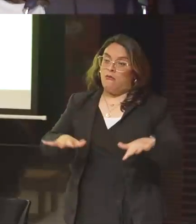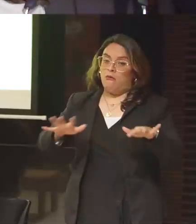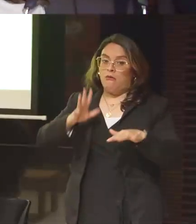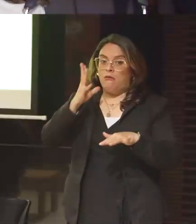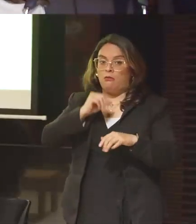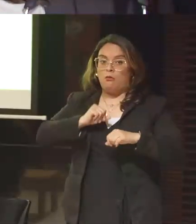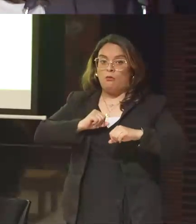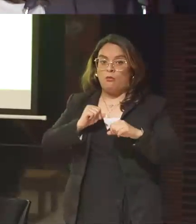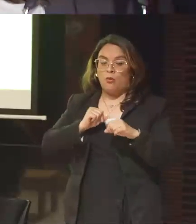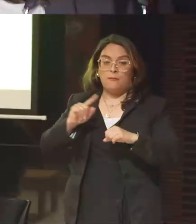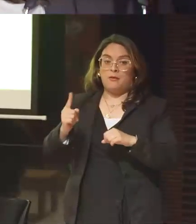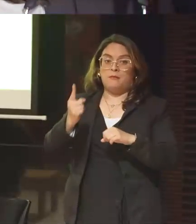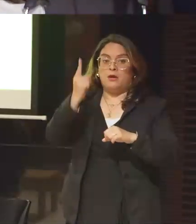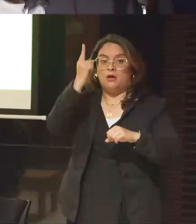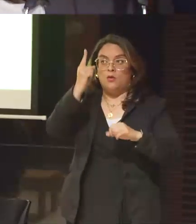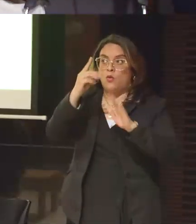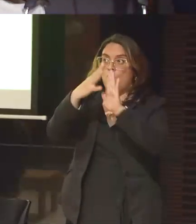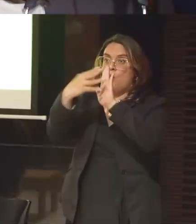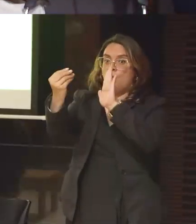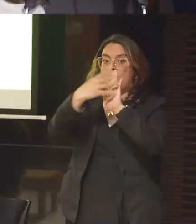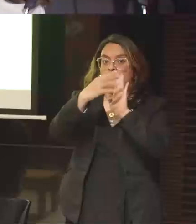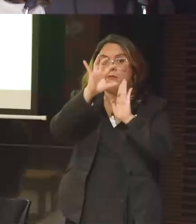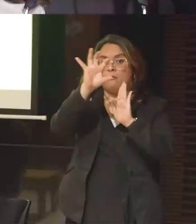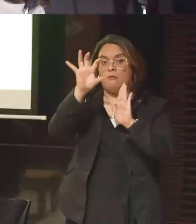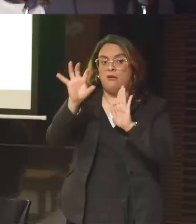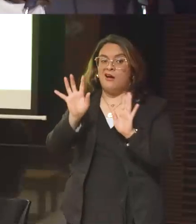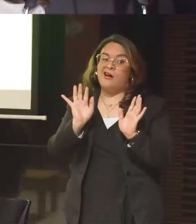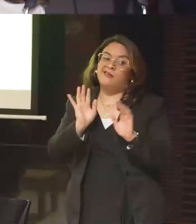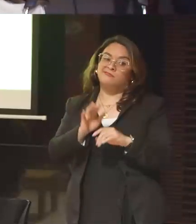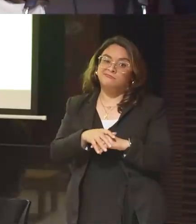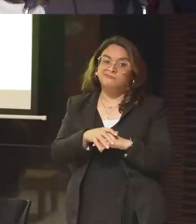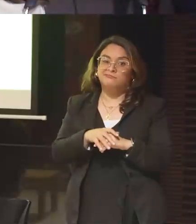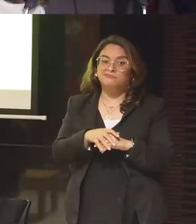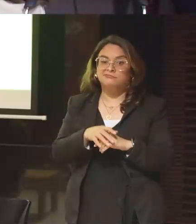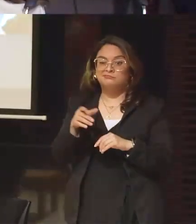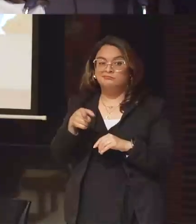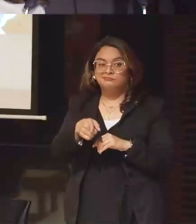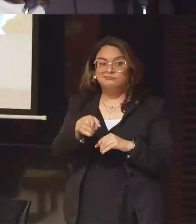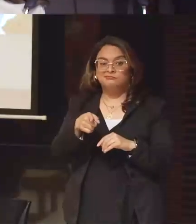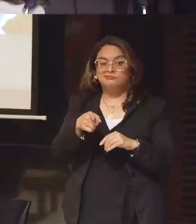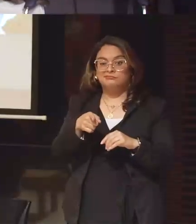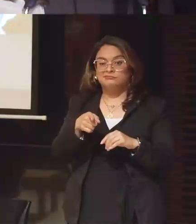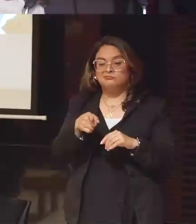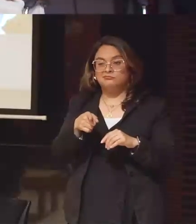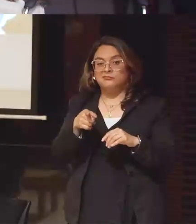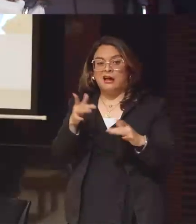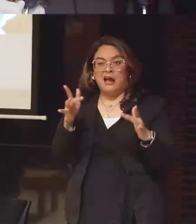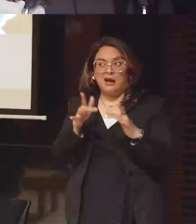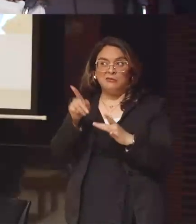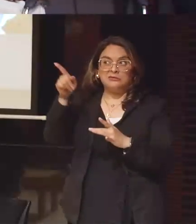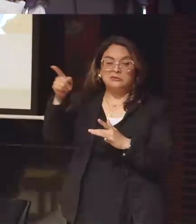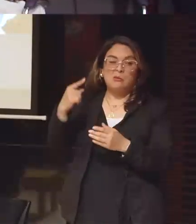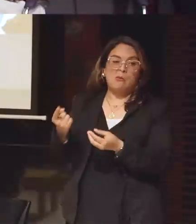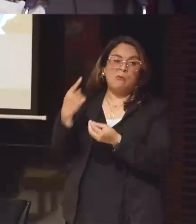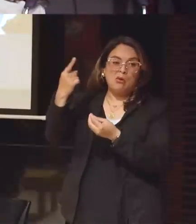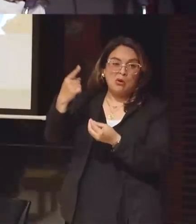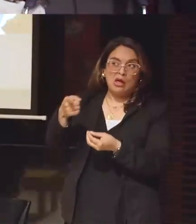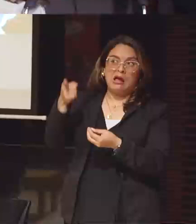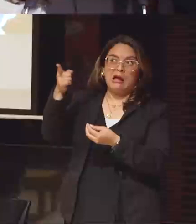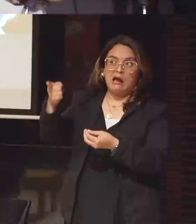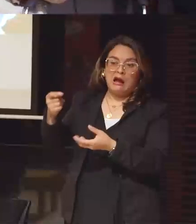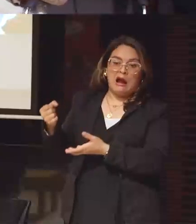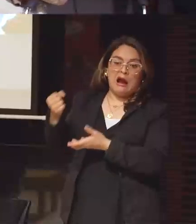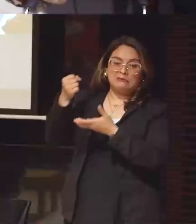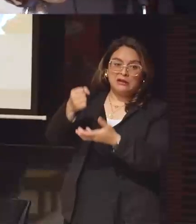ejemplar en el mundo, sino que es que eso lo que quiere decir es que son los que compran los buses y los cementeros y los capitalistas, entonces vamos a atacar el sistema, o sea que pierde